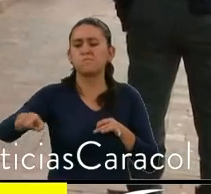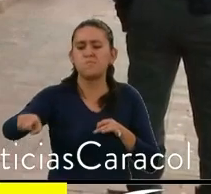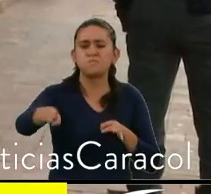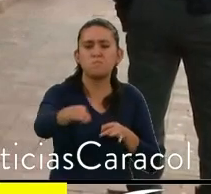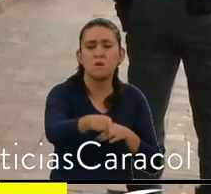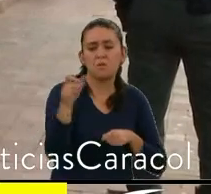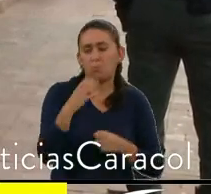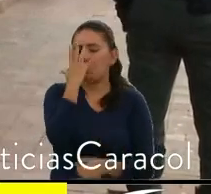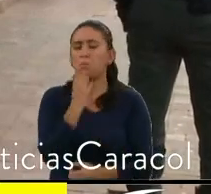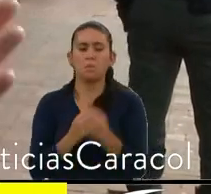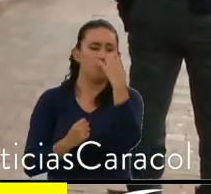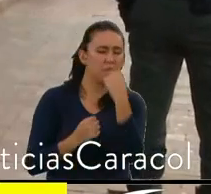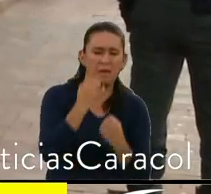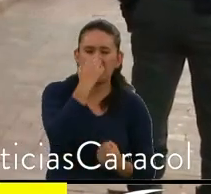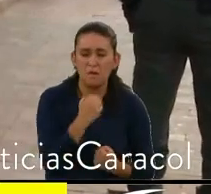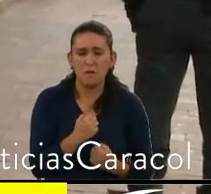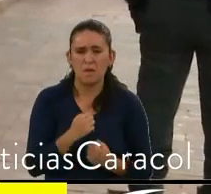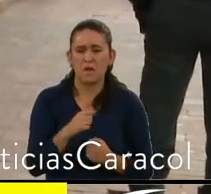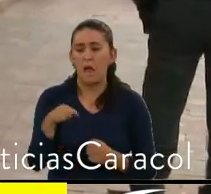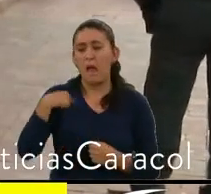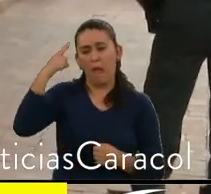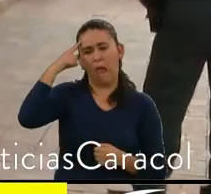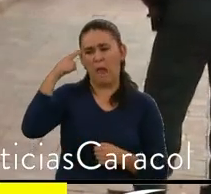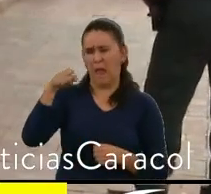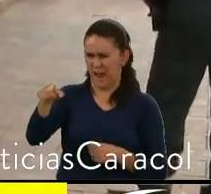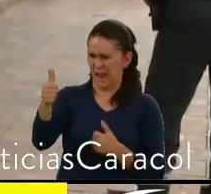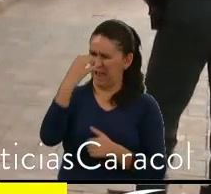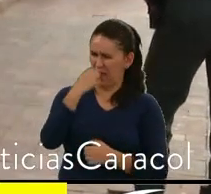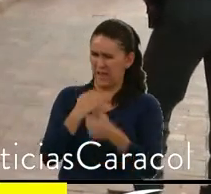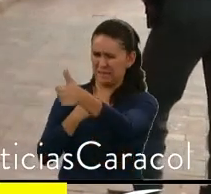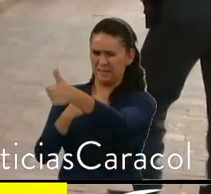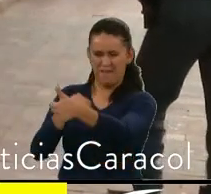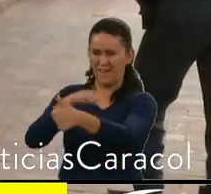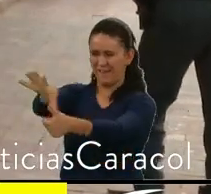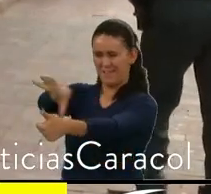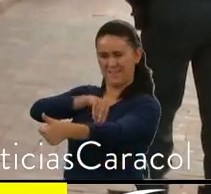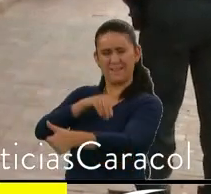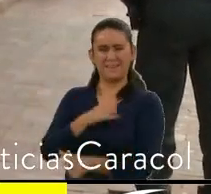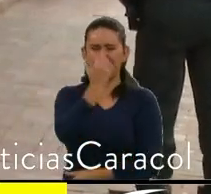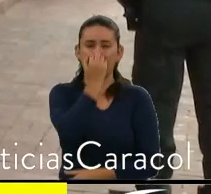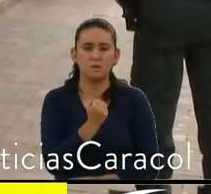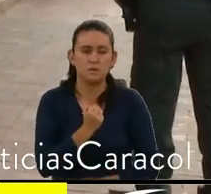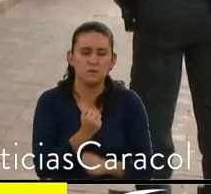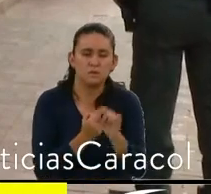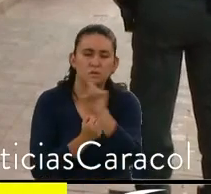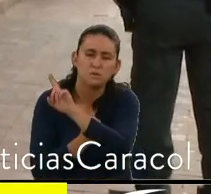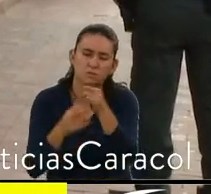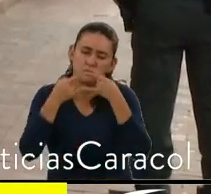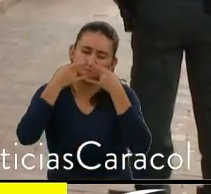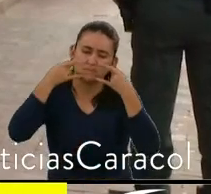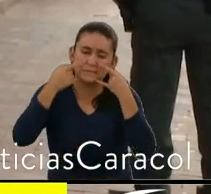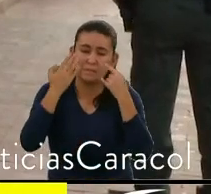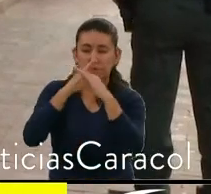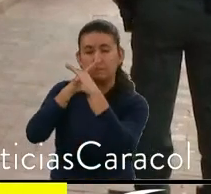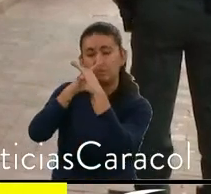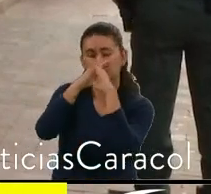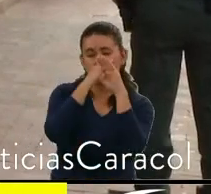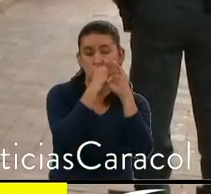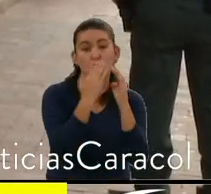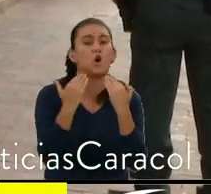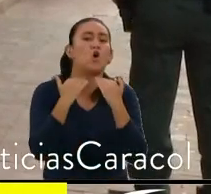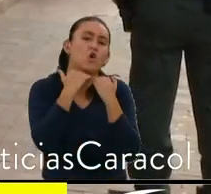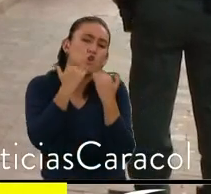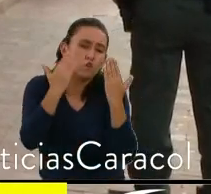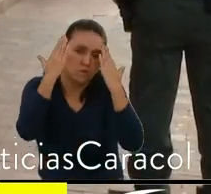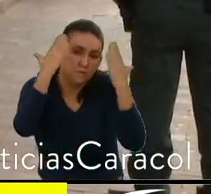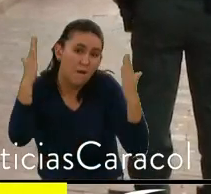está utilizando tapabocas. No se dejen contagiar de esa idea de no usar tapabocas. El tapabocas es la herramienta más poderosa. No sabemos si la cepa nueva,